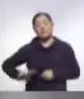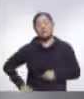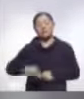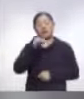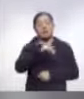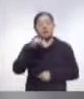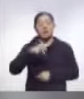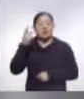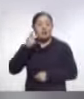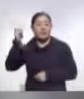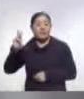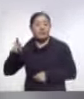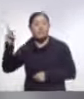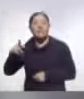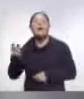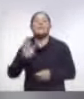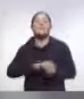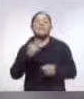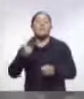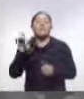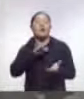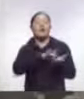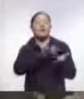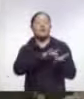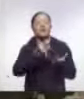Esto gracias al apoyo del gobierno estatal.